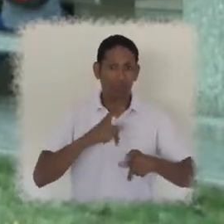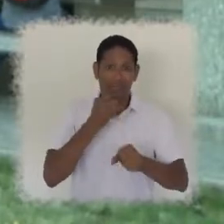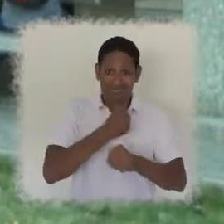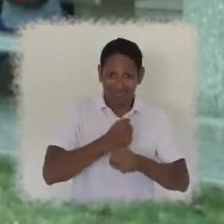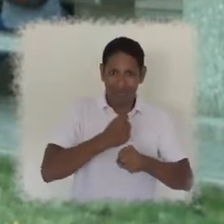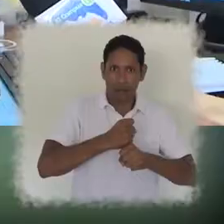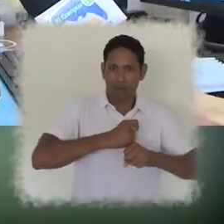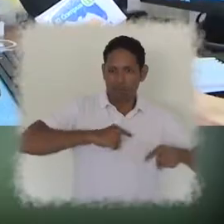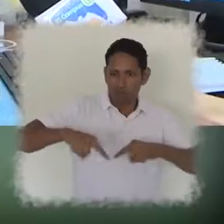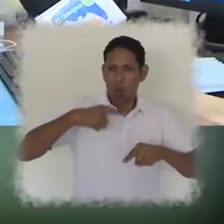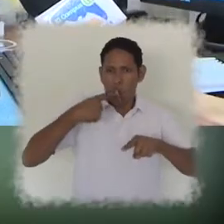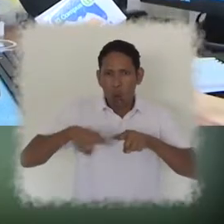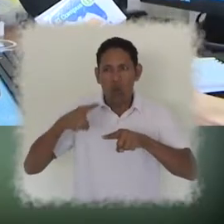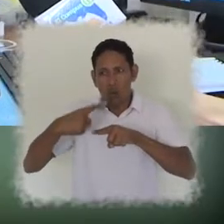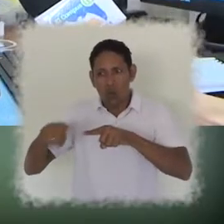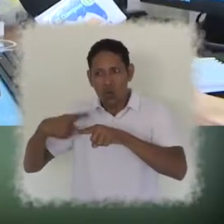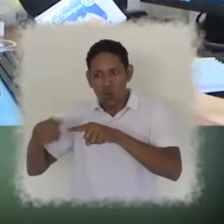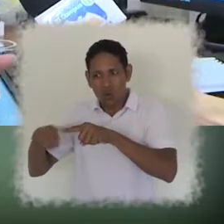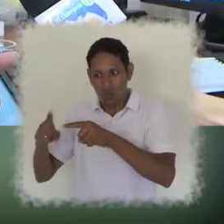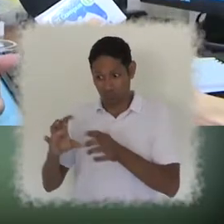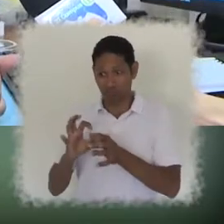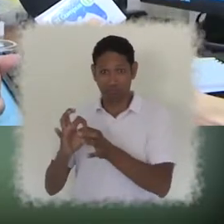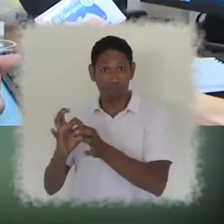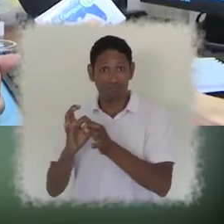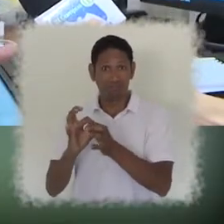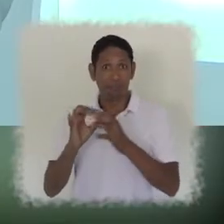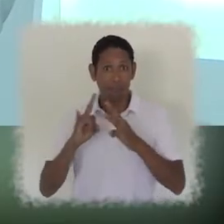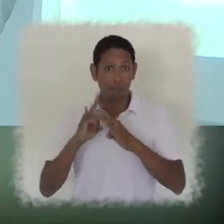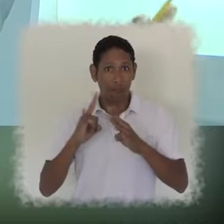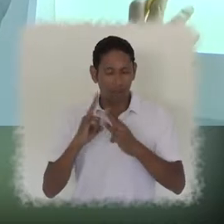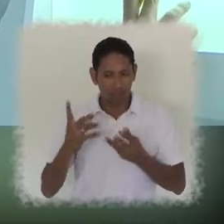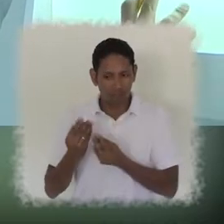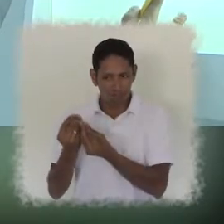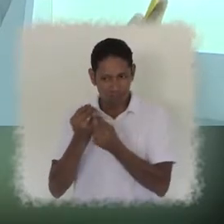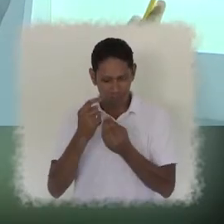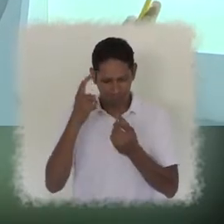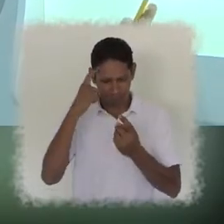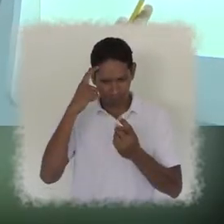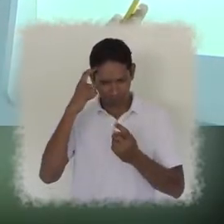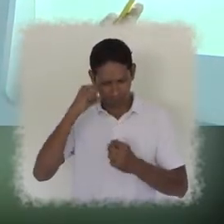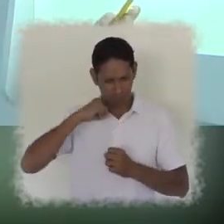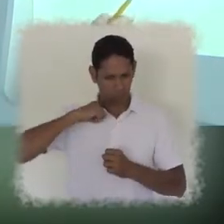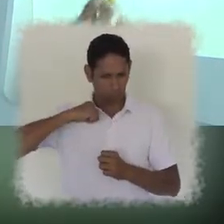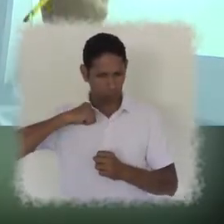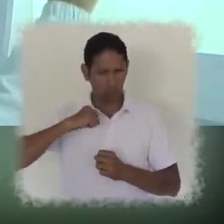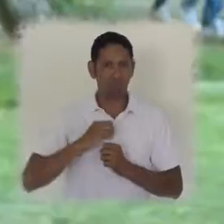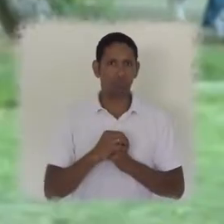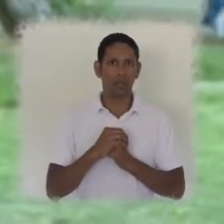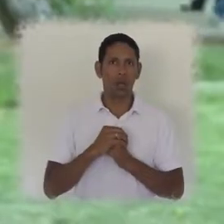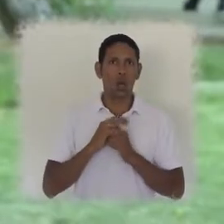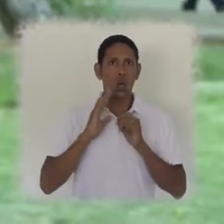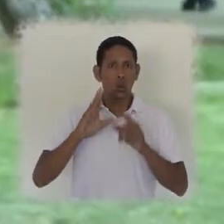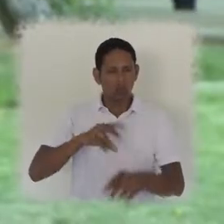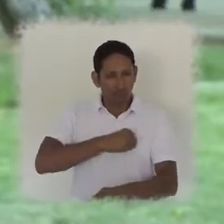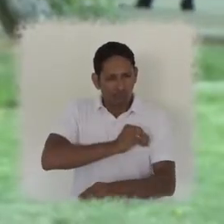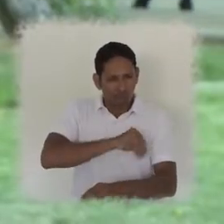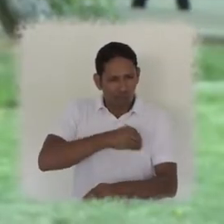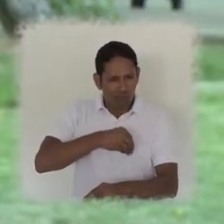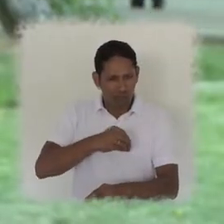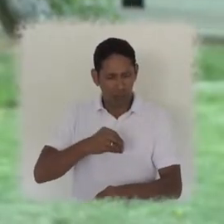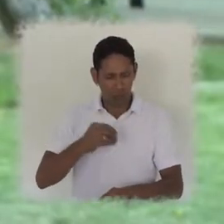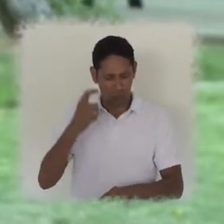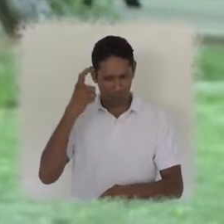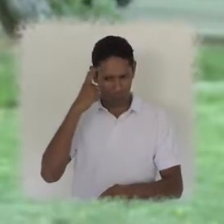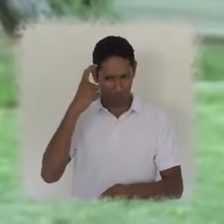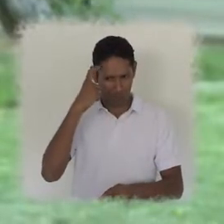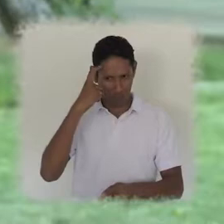y contratistas, así como a toda persona con relación legal, laboral o convencional con la universidad. De esta manera, la